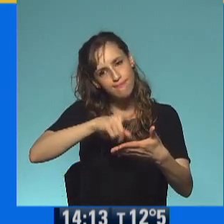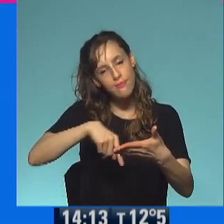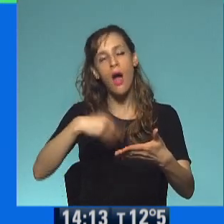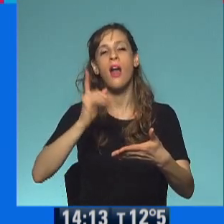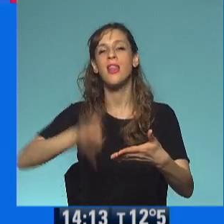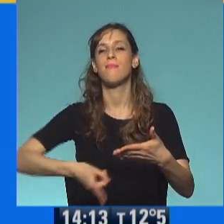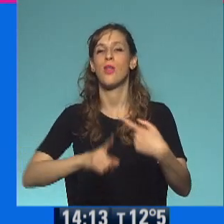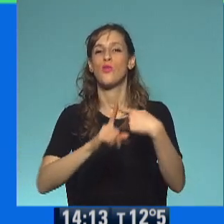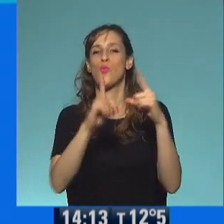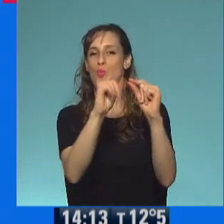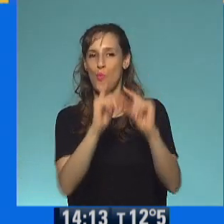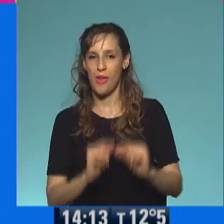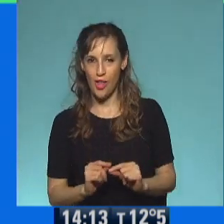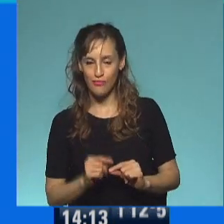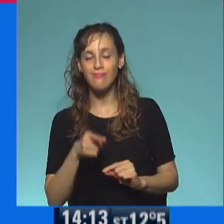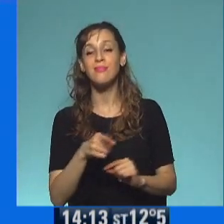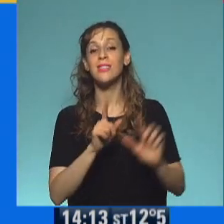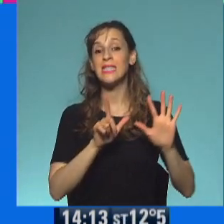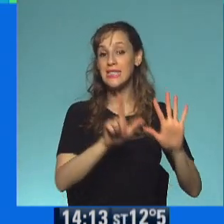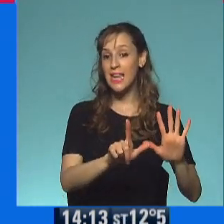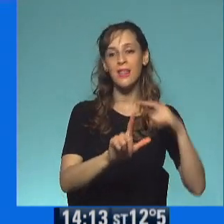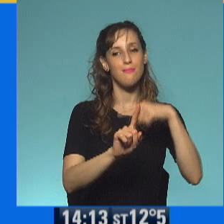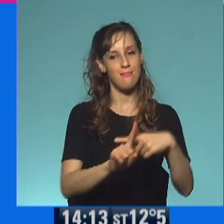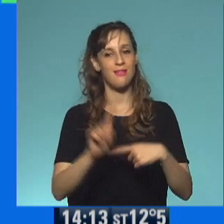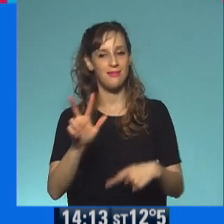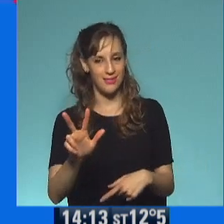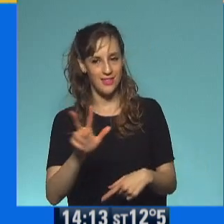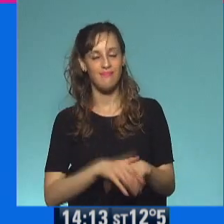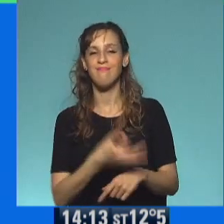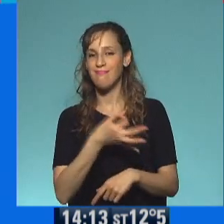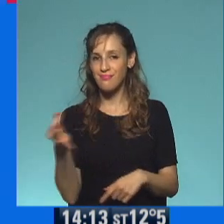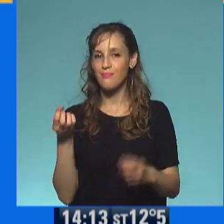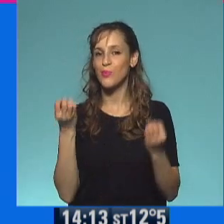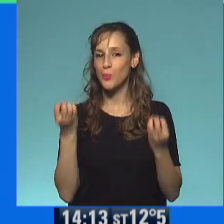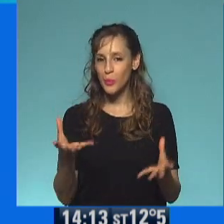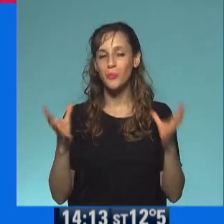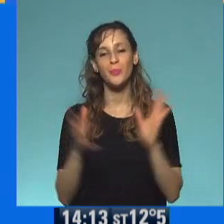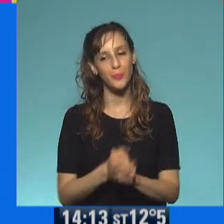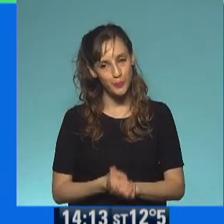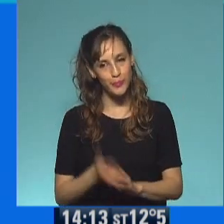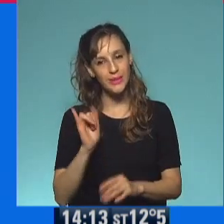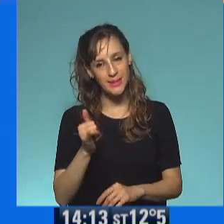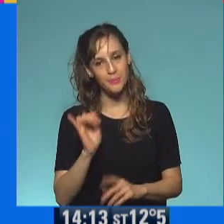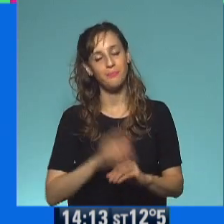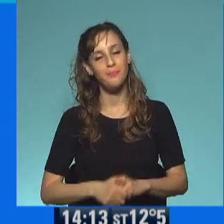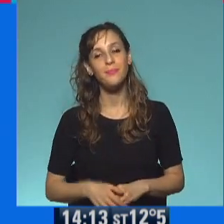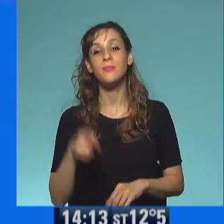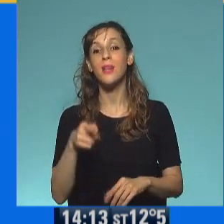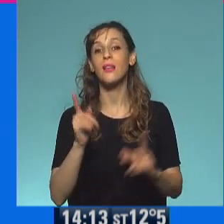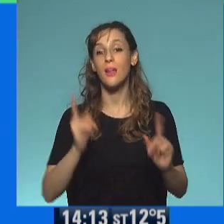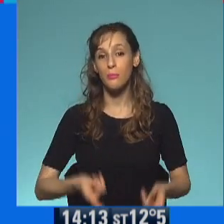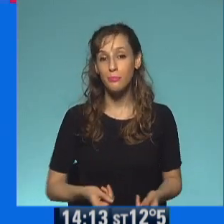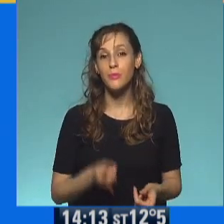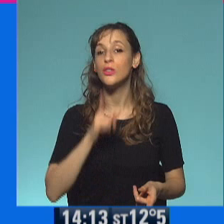la suma. Claro. Puso 7 palitos más 3 palitos. Más 3 palitos, buenísimo. Y después dibujó la llave. Bien. Y ahí tenemos a